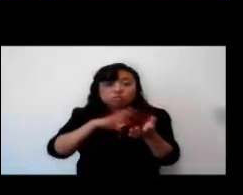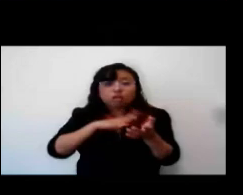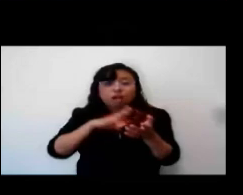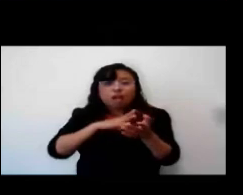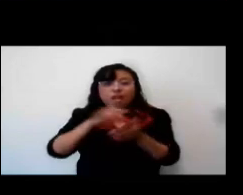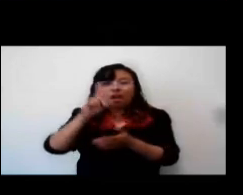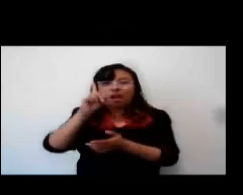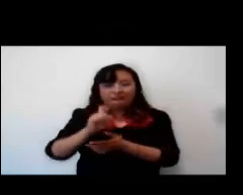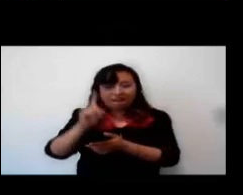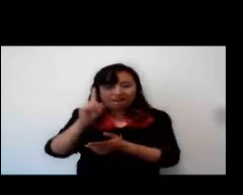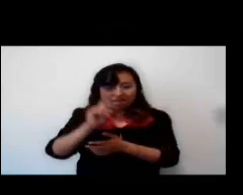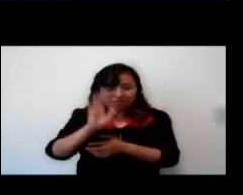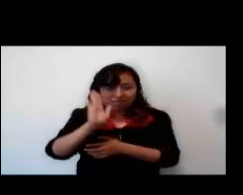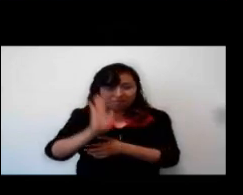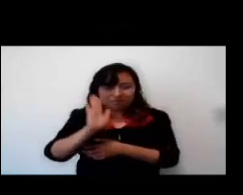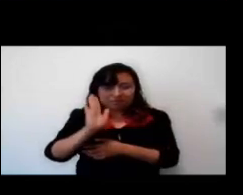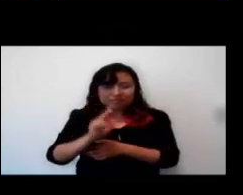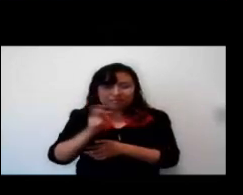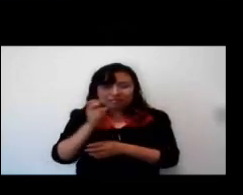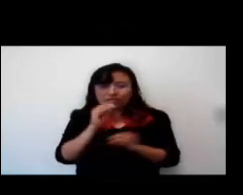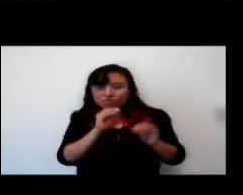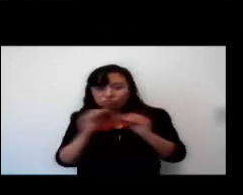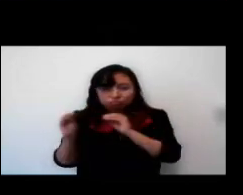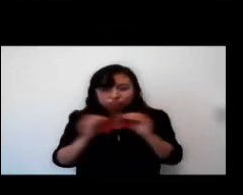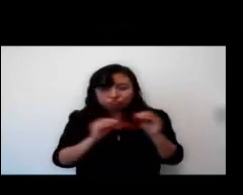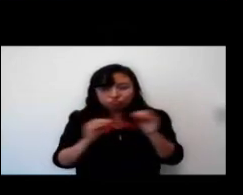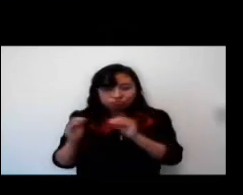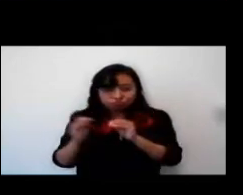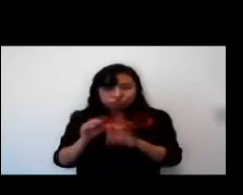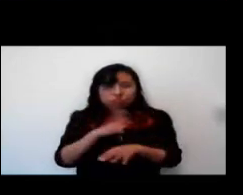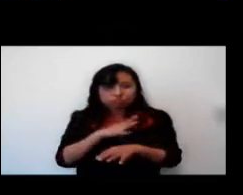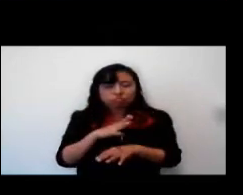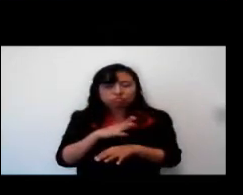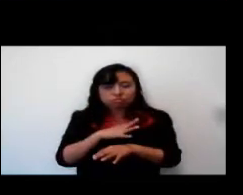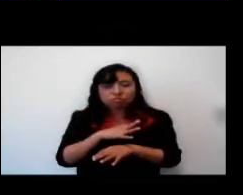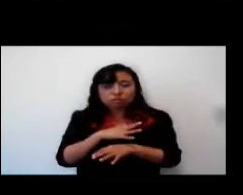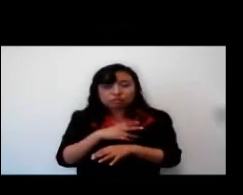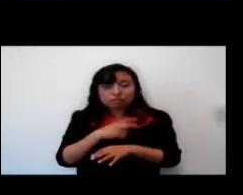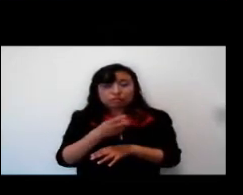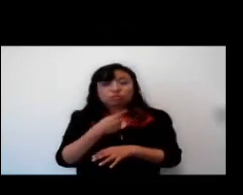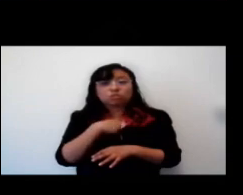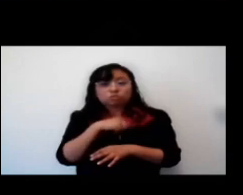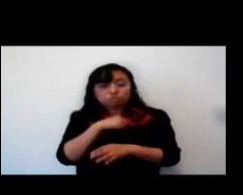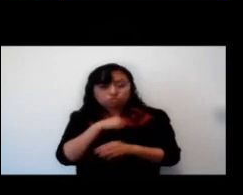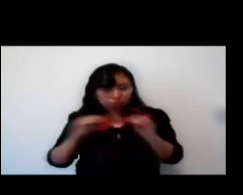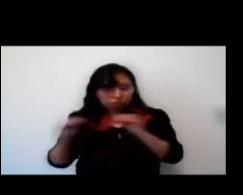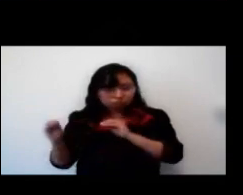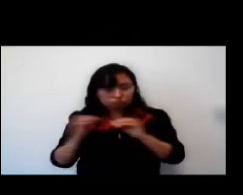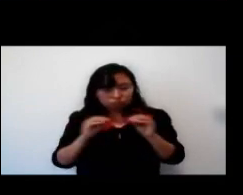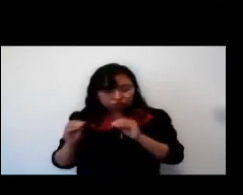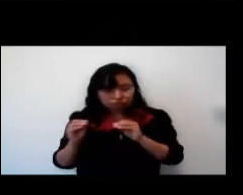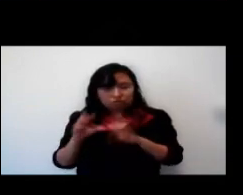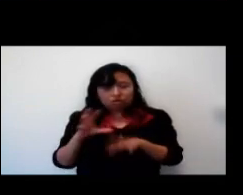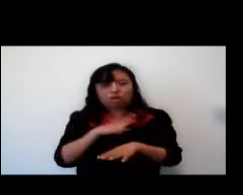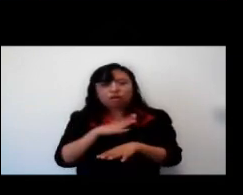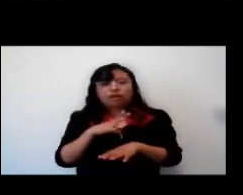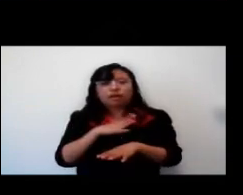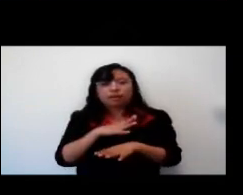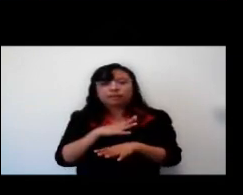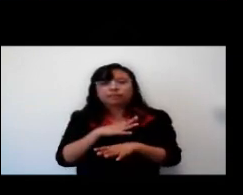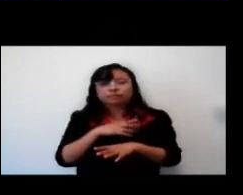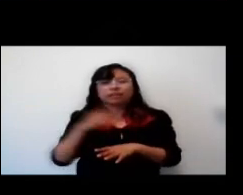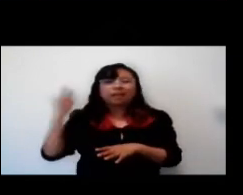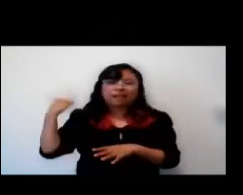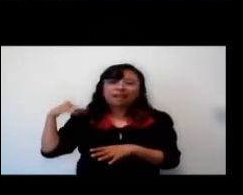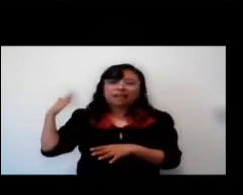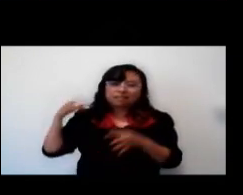líquido y este líquido se va a mover, como lo estamos viendo aquí. Al moverse este líquido, tenemos estas células de las que ya han hablado,